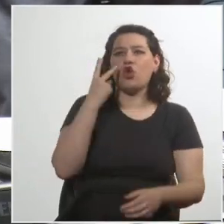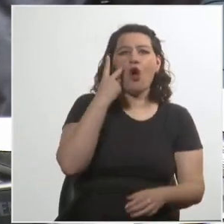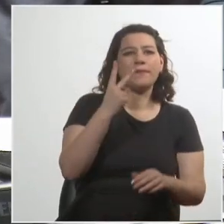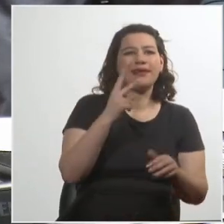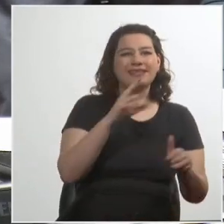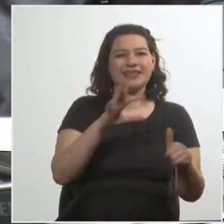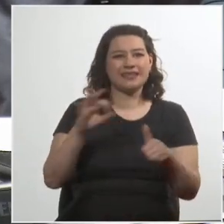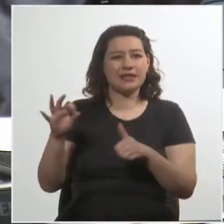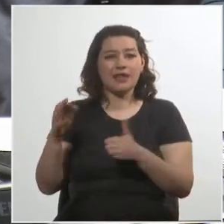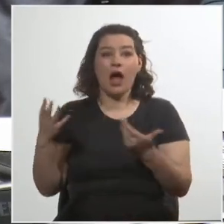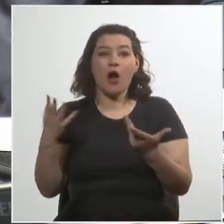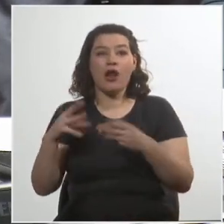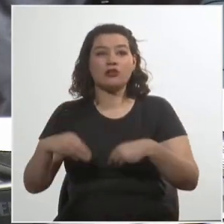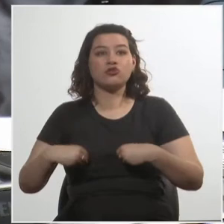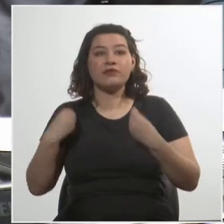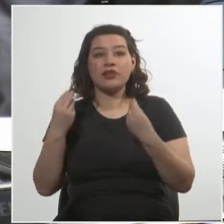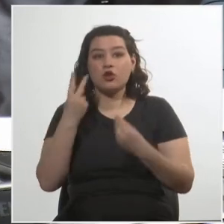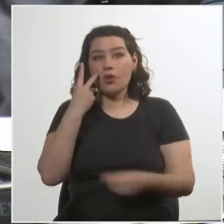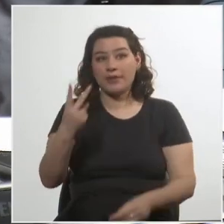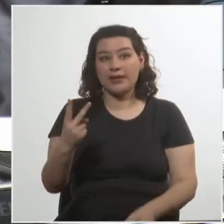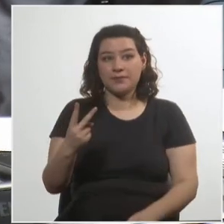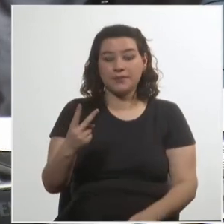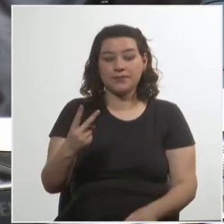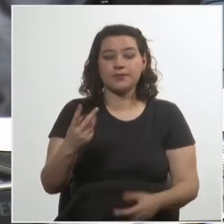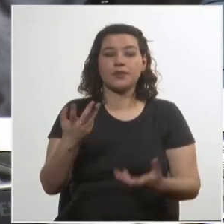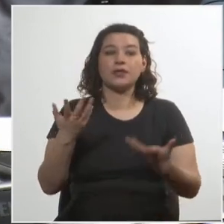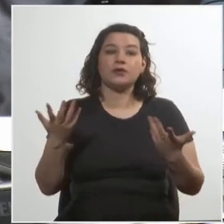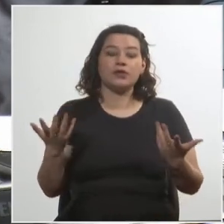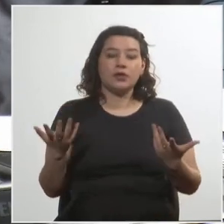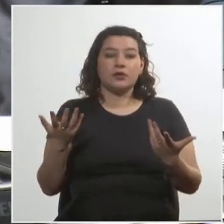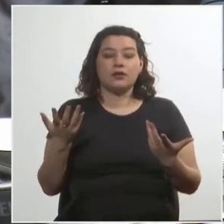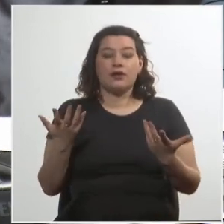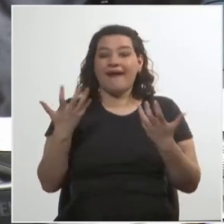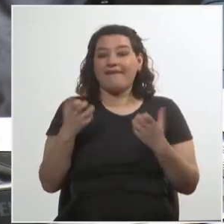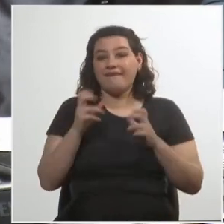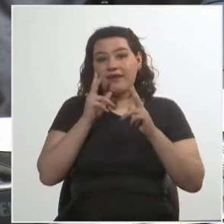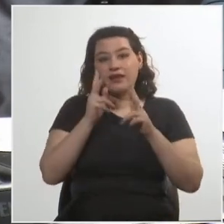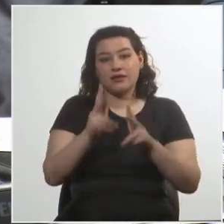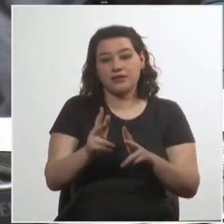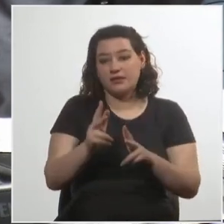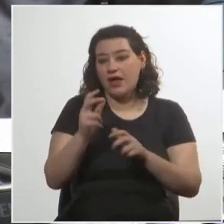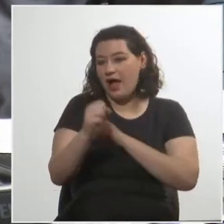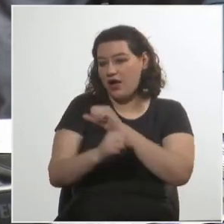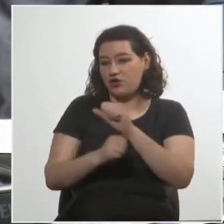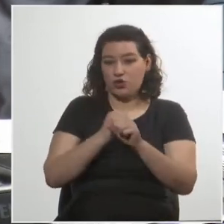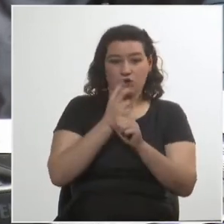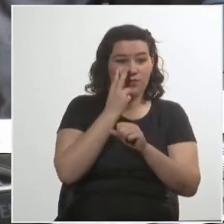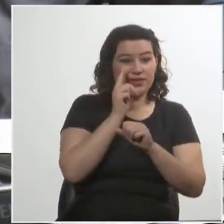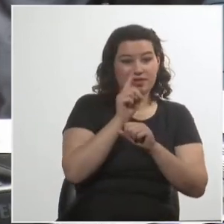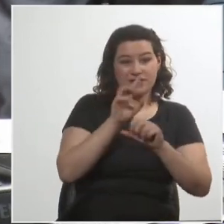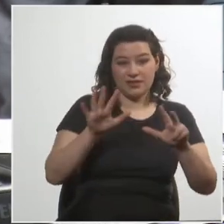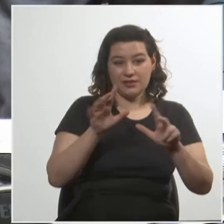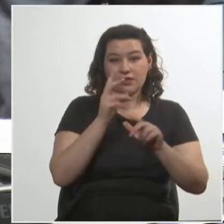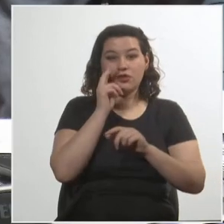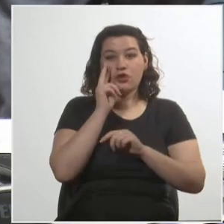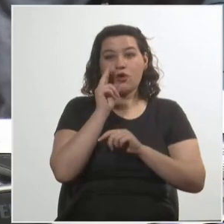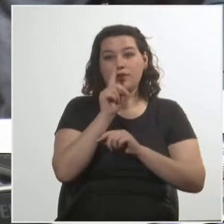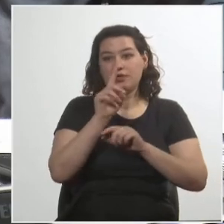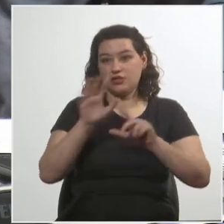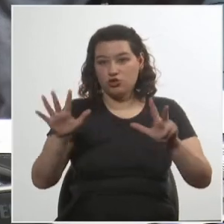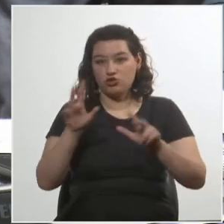quedan algo más de 2000 y quiero decir que Durante los años 2017 2018 y